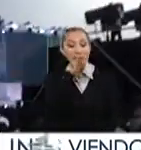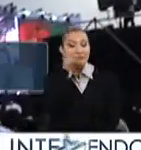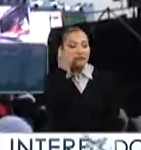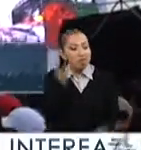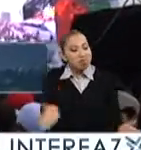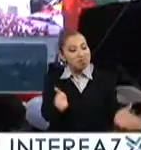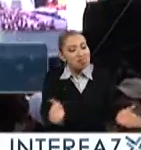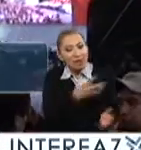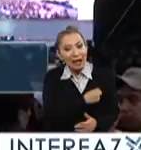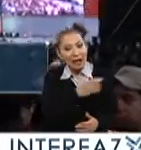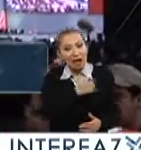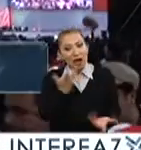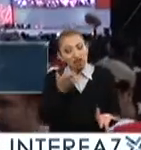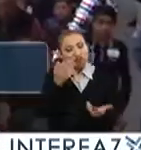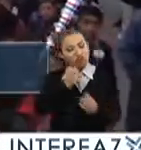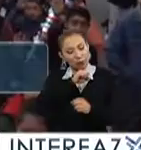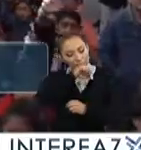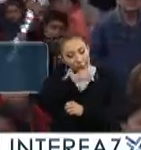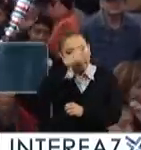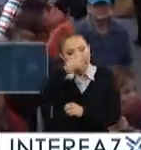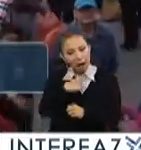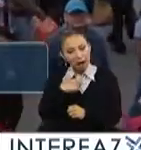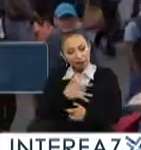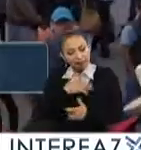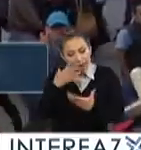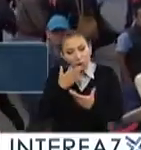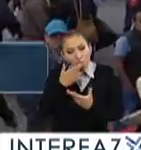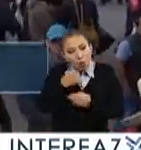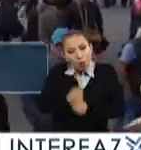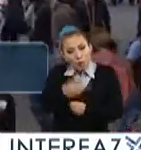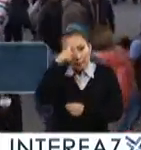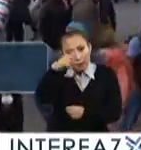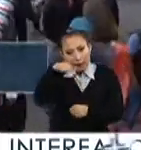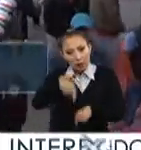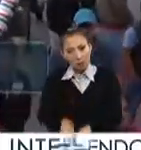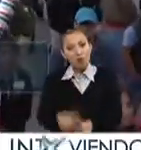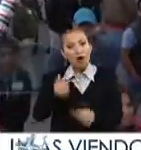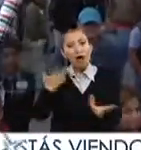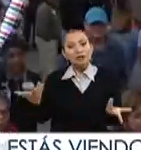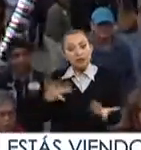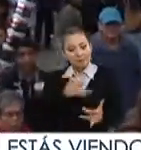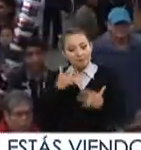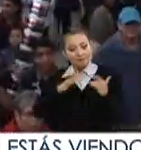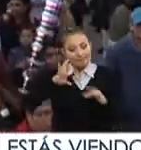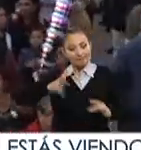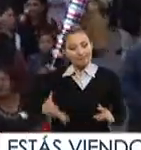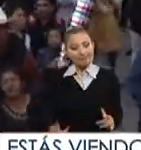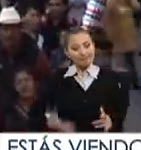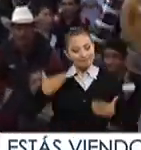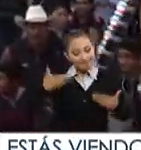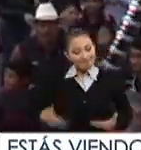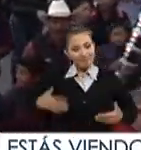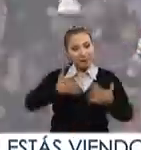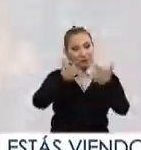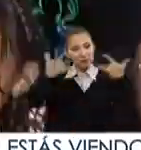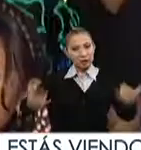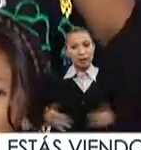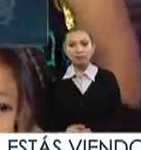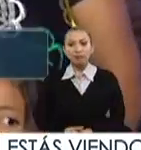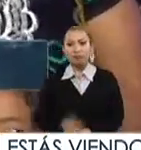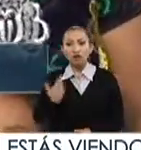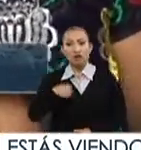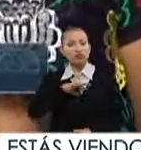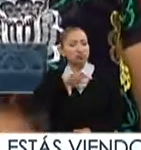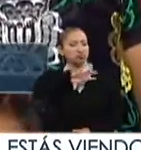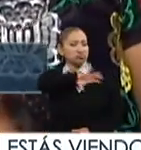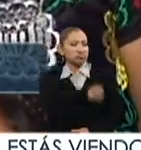buscan inculcar en sus hijos el patriotismo y el sentido de pertenencia de nuestro país, haciéndolos sentir orgullosos de sus raíces. A nosotros